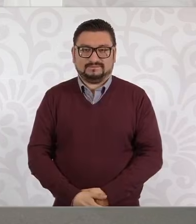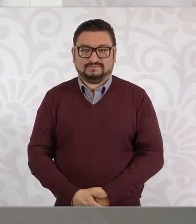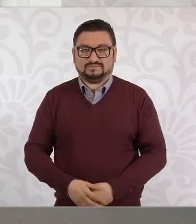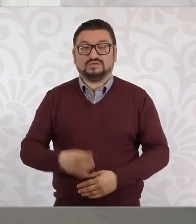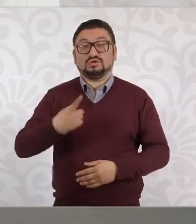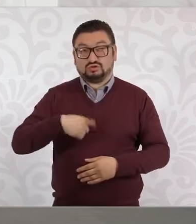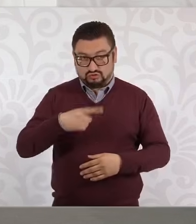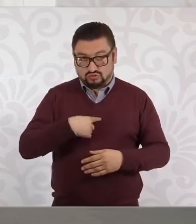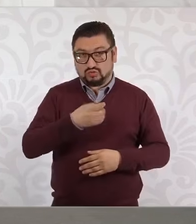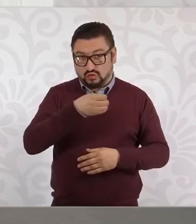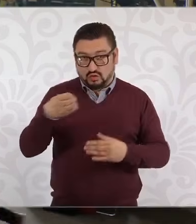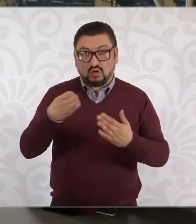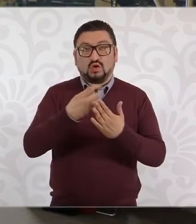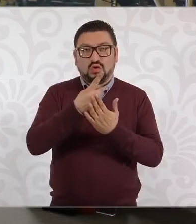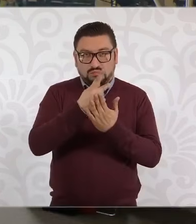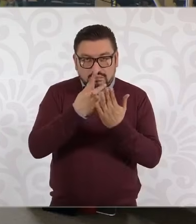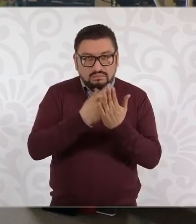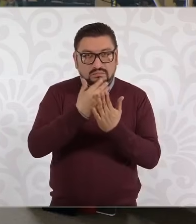estrategia.